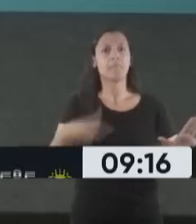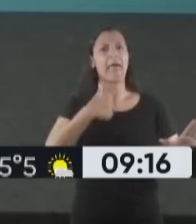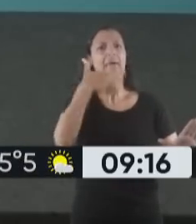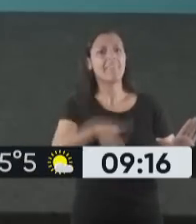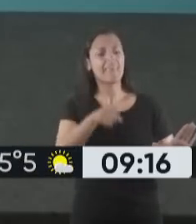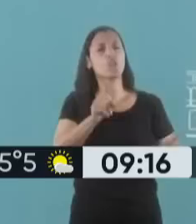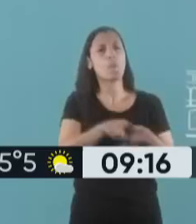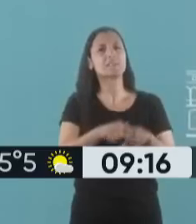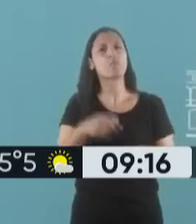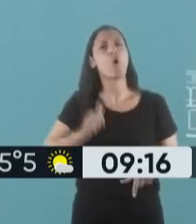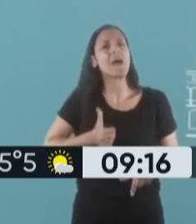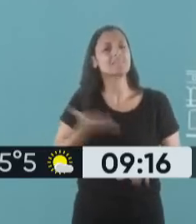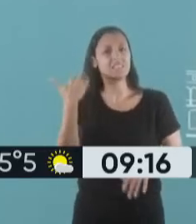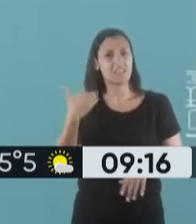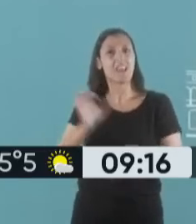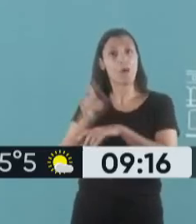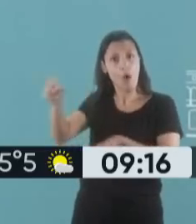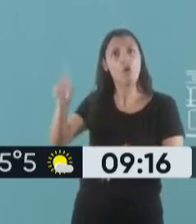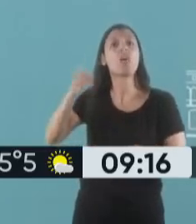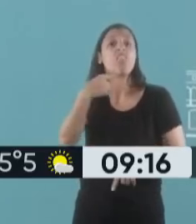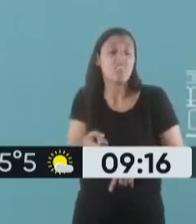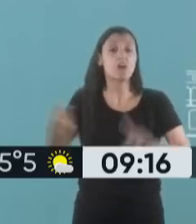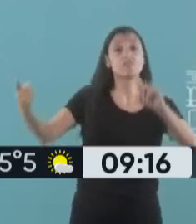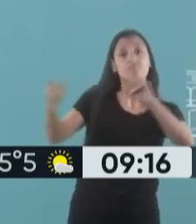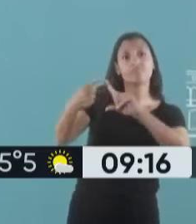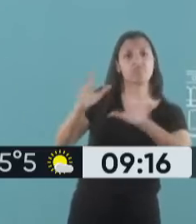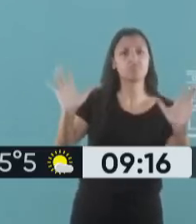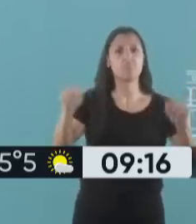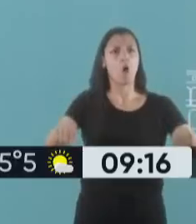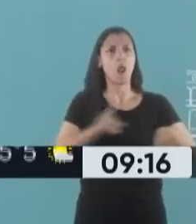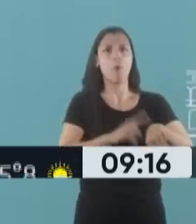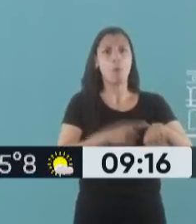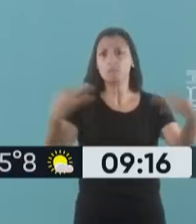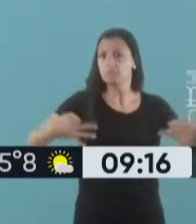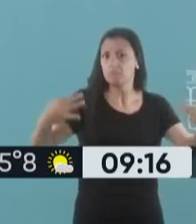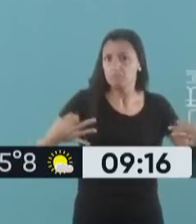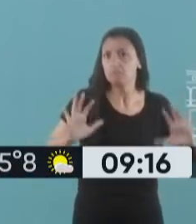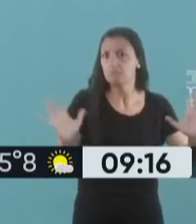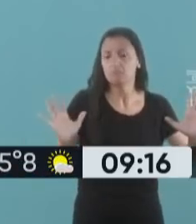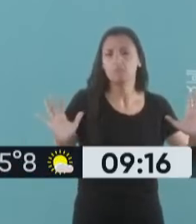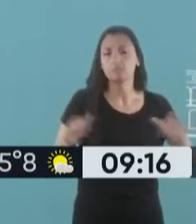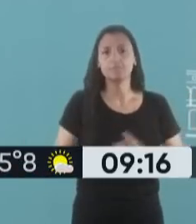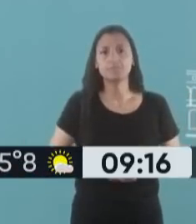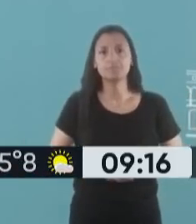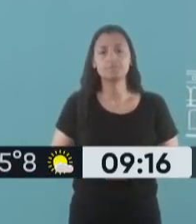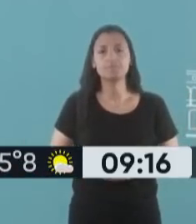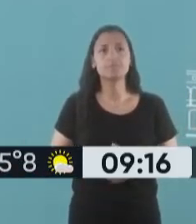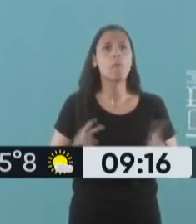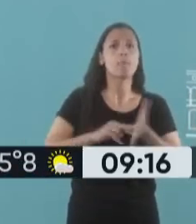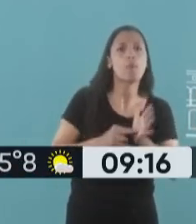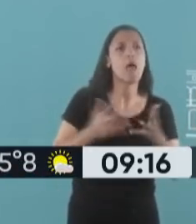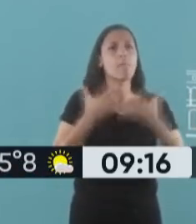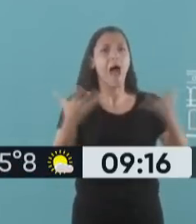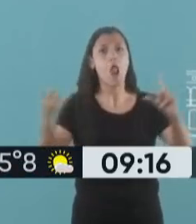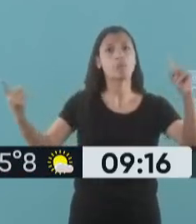el canciller ecuatoriano también dijo que las relaciones con Ecuador no están sufriendo ningún tipo de conflicto